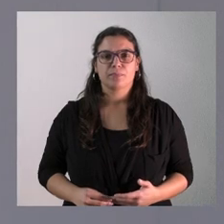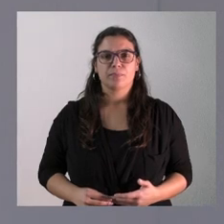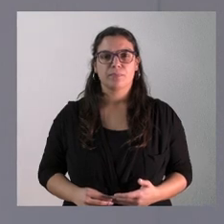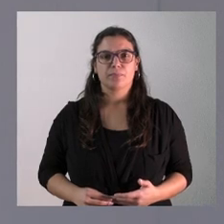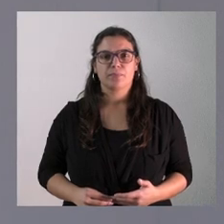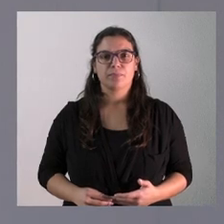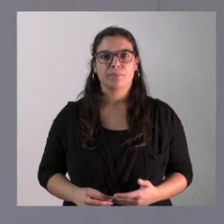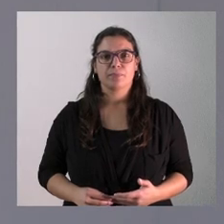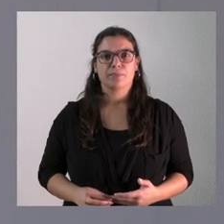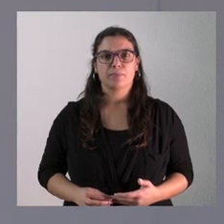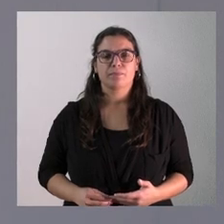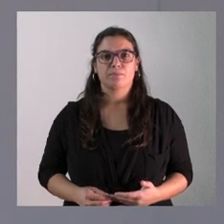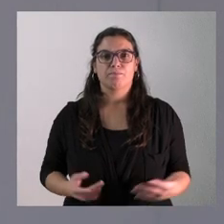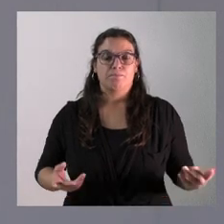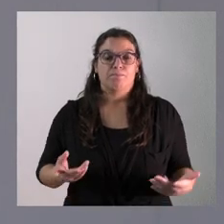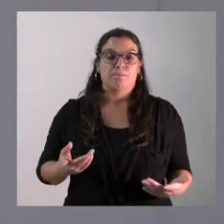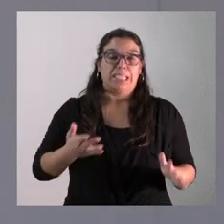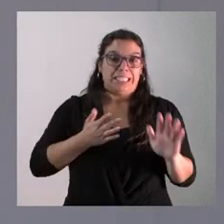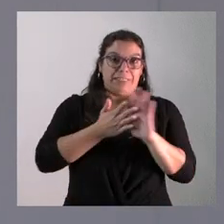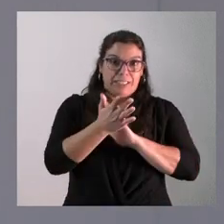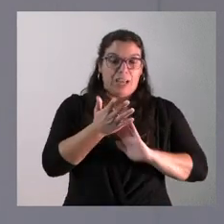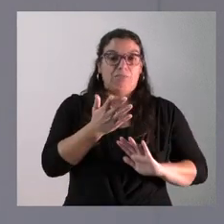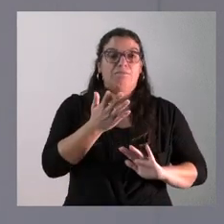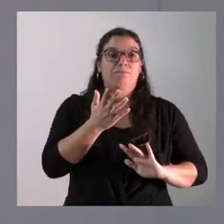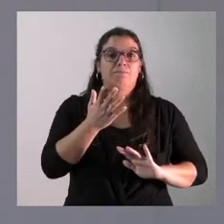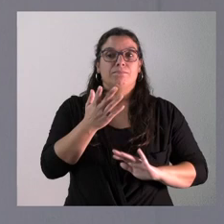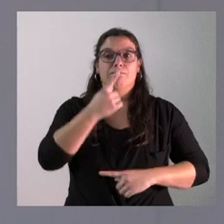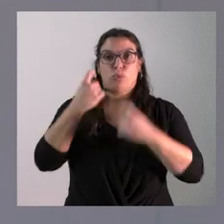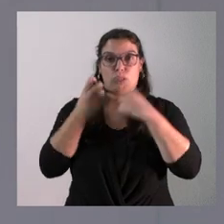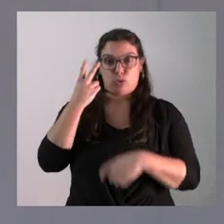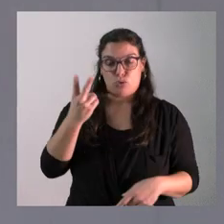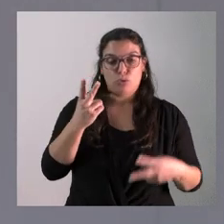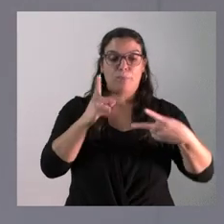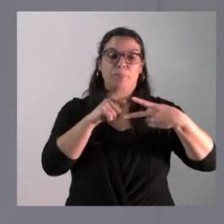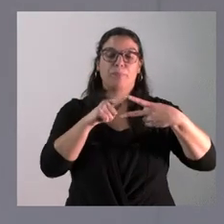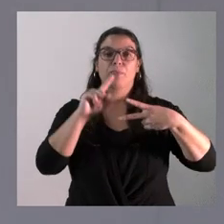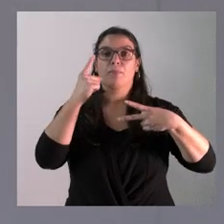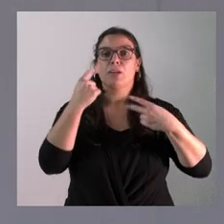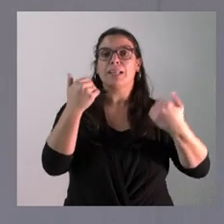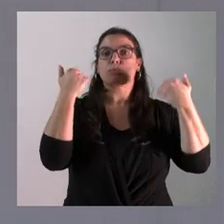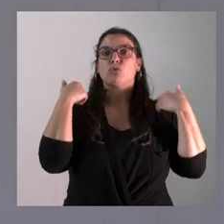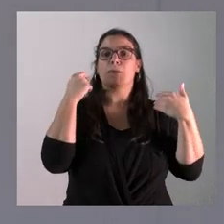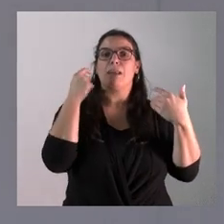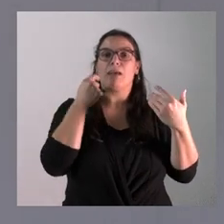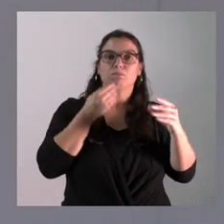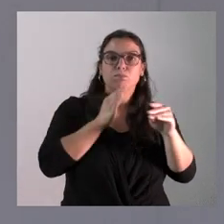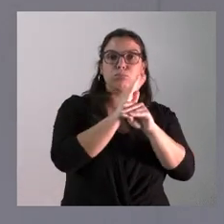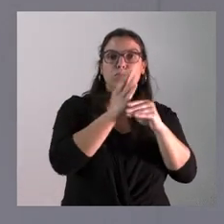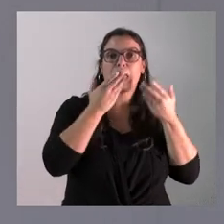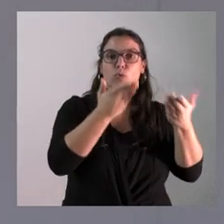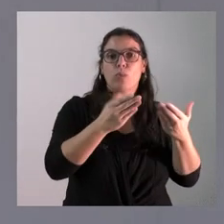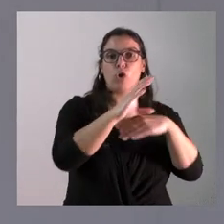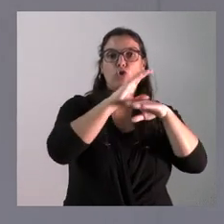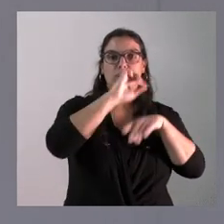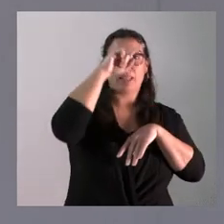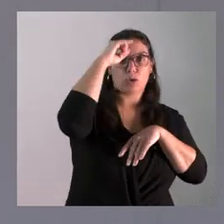Pues plantea también dos cuestiones la primera porque es la consejería de cultura la que da estas ayudas y